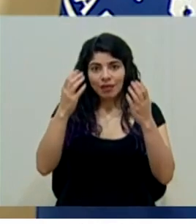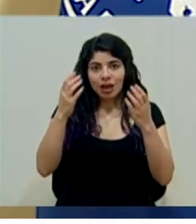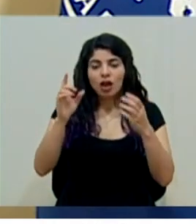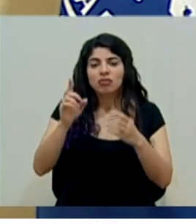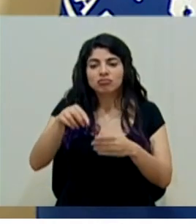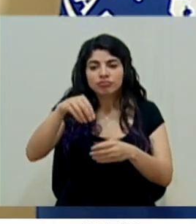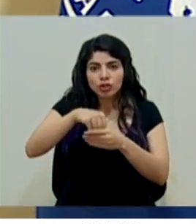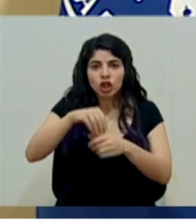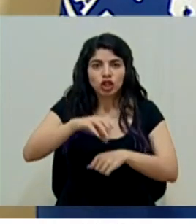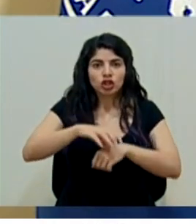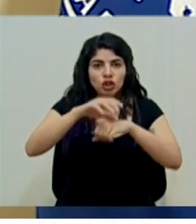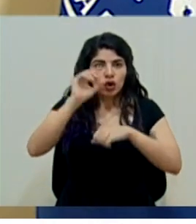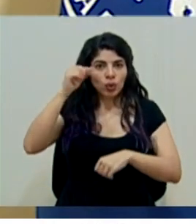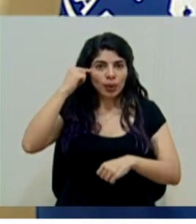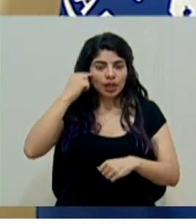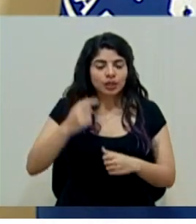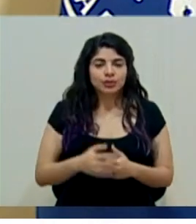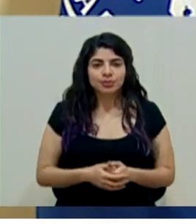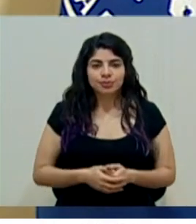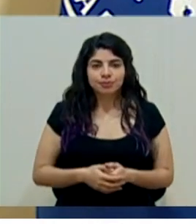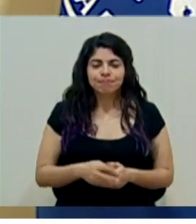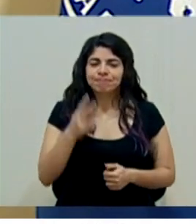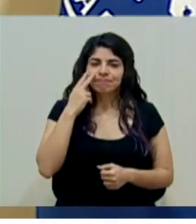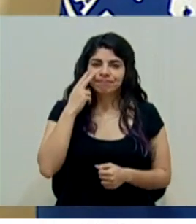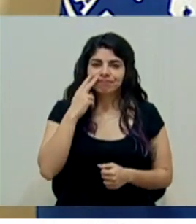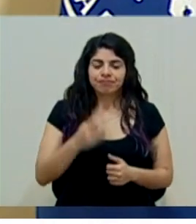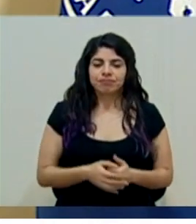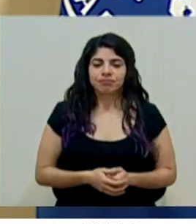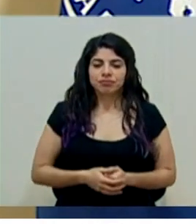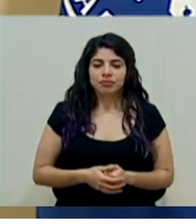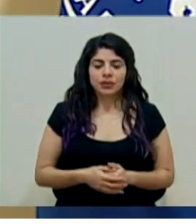de Gobierno. A ver, yo...